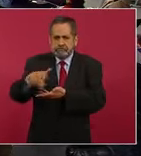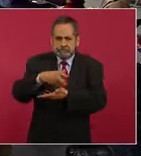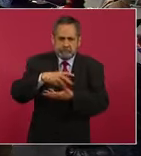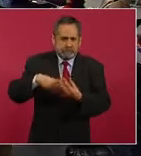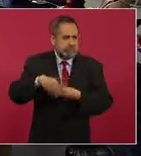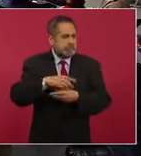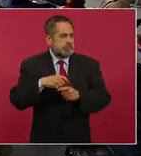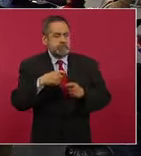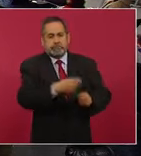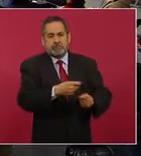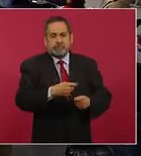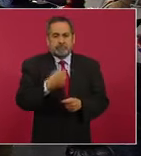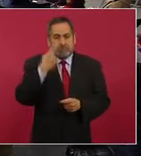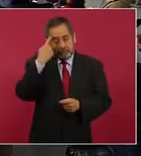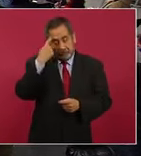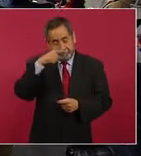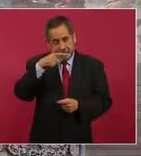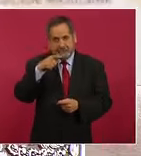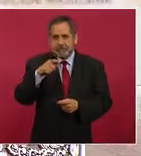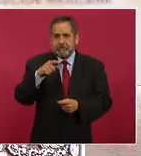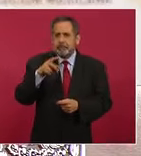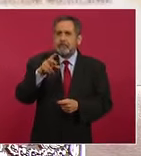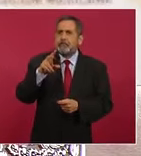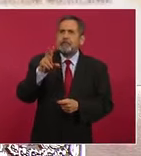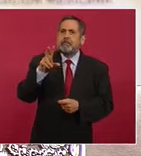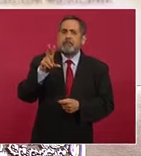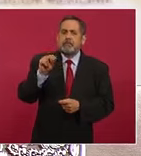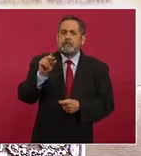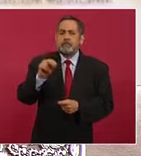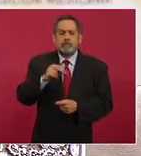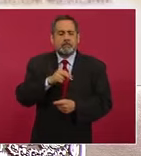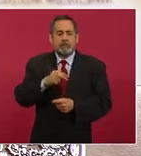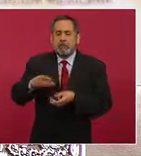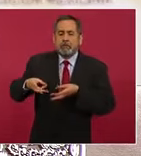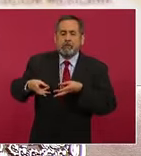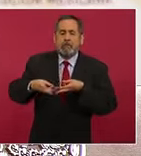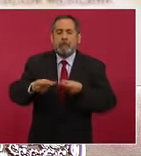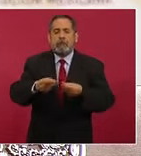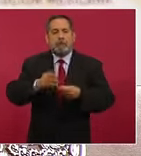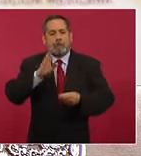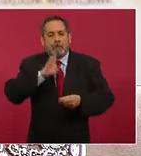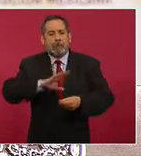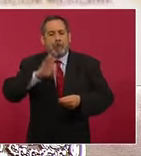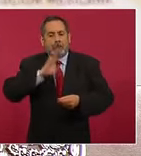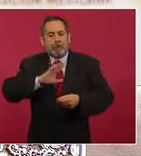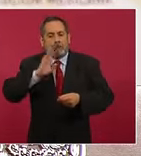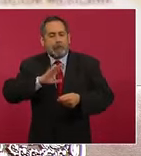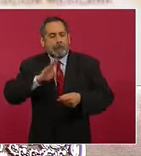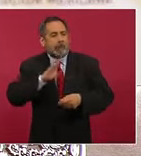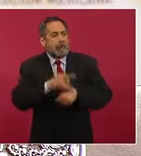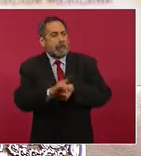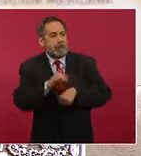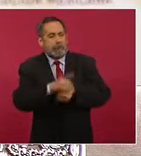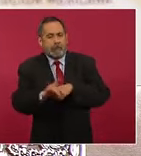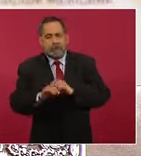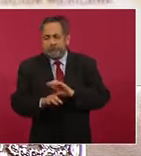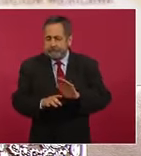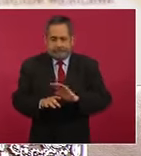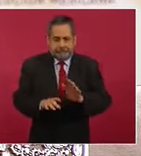evitamos que se siga gastando mal en el mantenimiento de todo este terreno que se